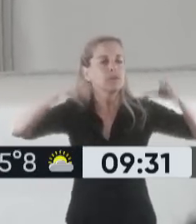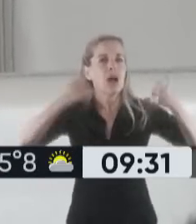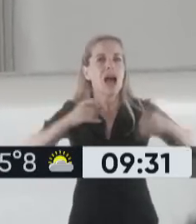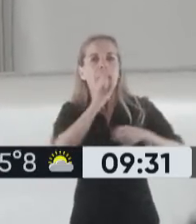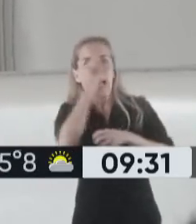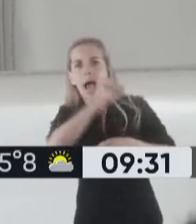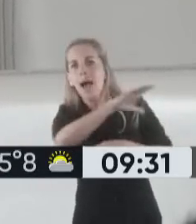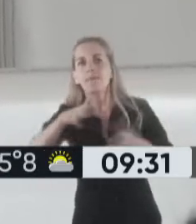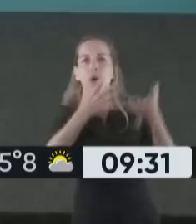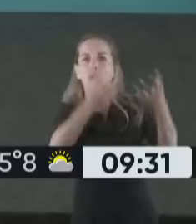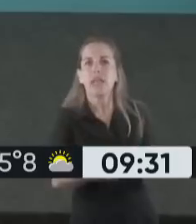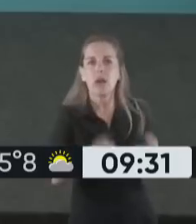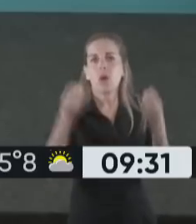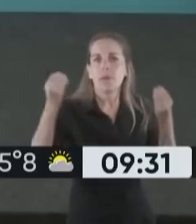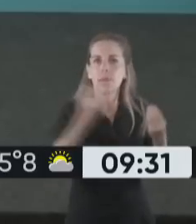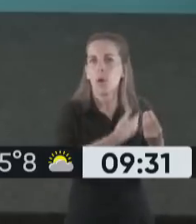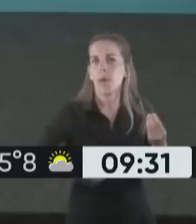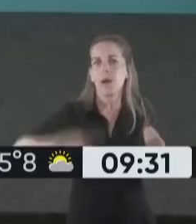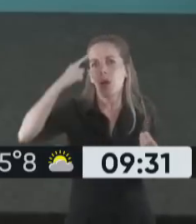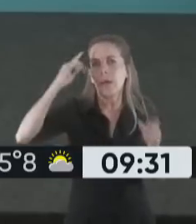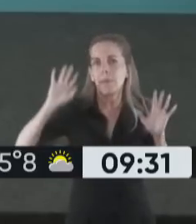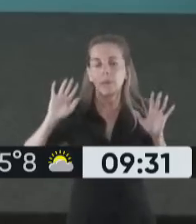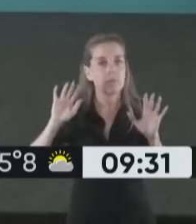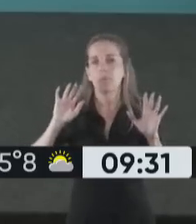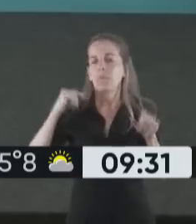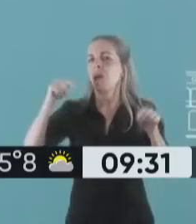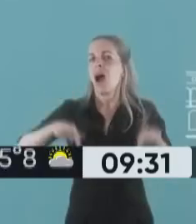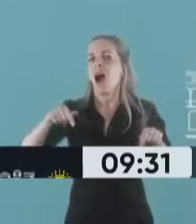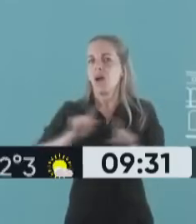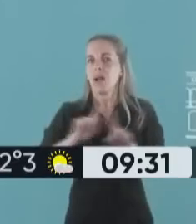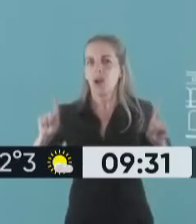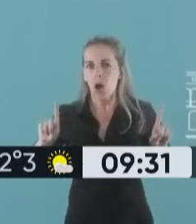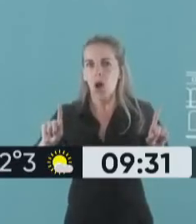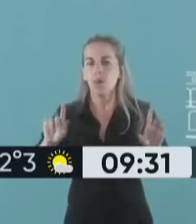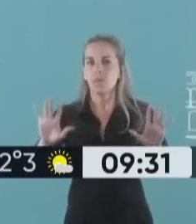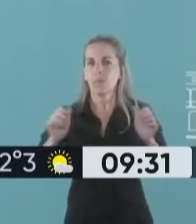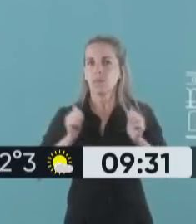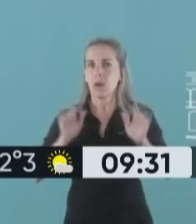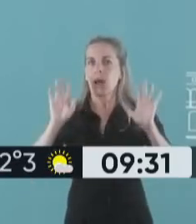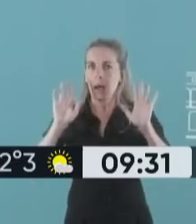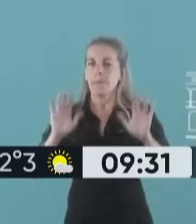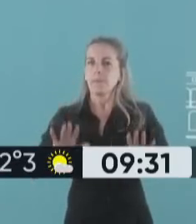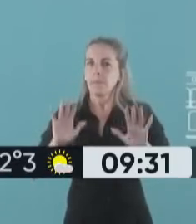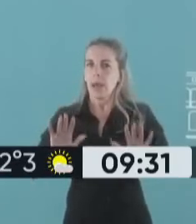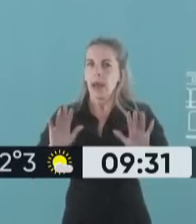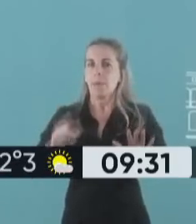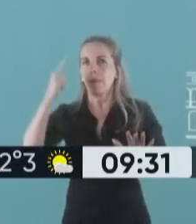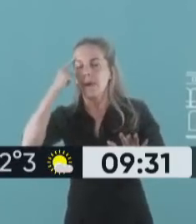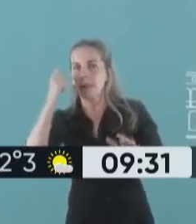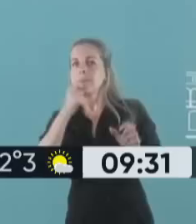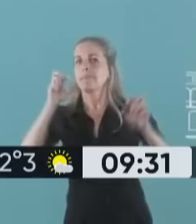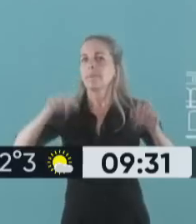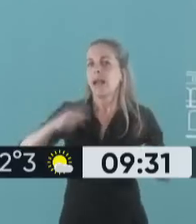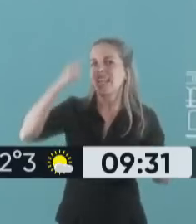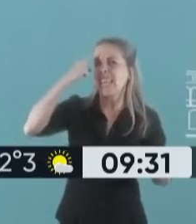anual? ¿Cómo lo considera el gobierno? Por ahora no, por ahora esperamos que el plan que había de cómo iba a descender